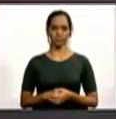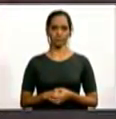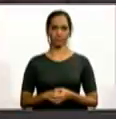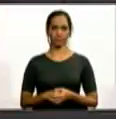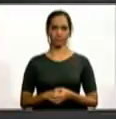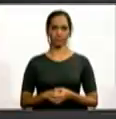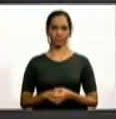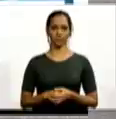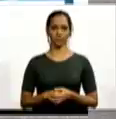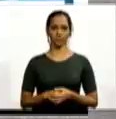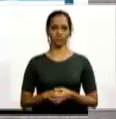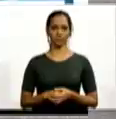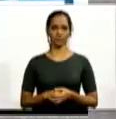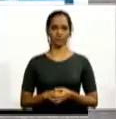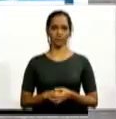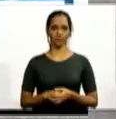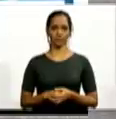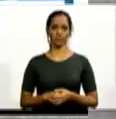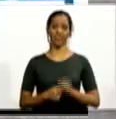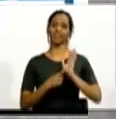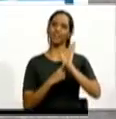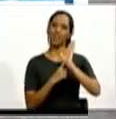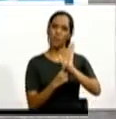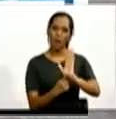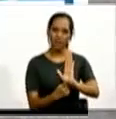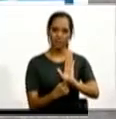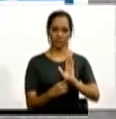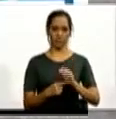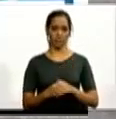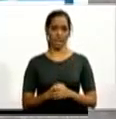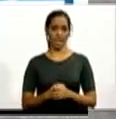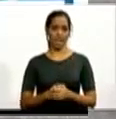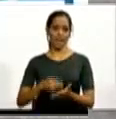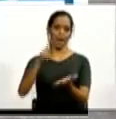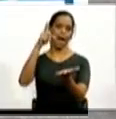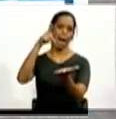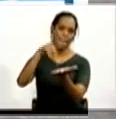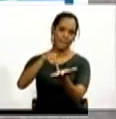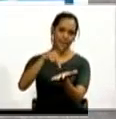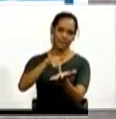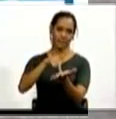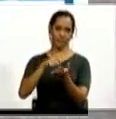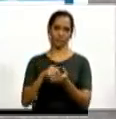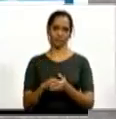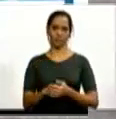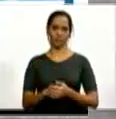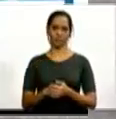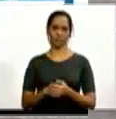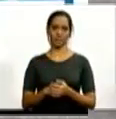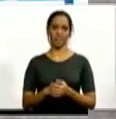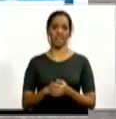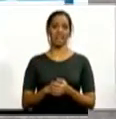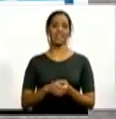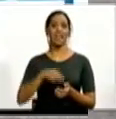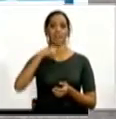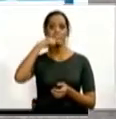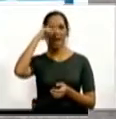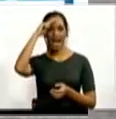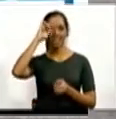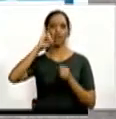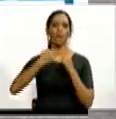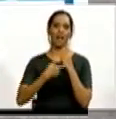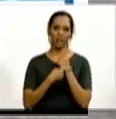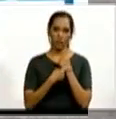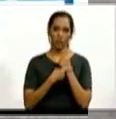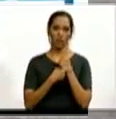Se demuestra la presencia del padre de Juan Guaidó en